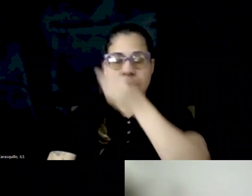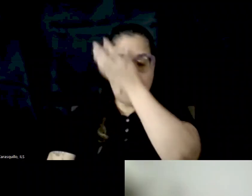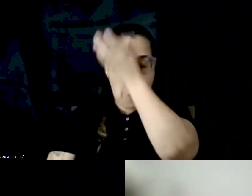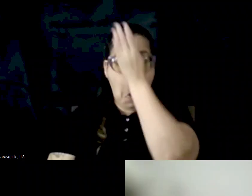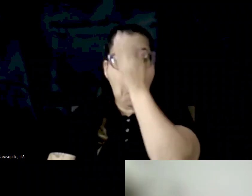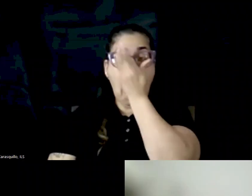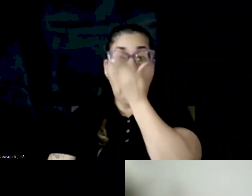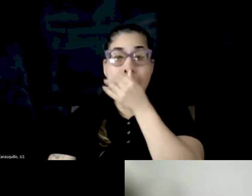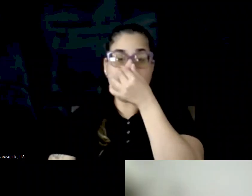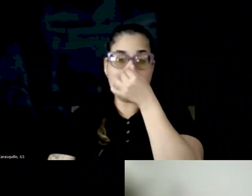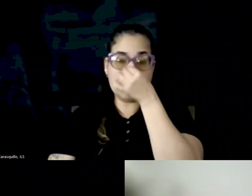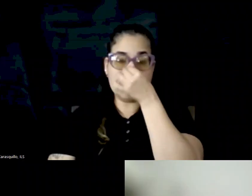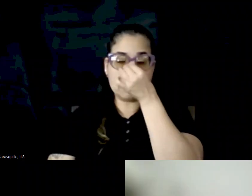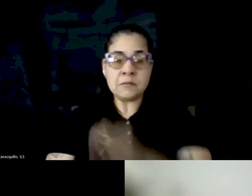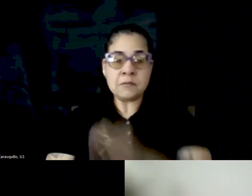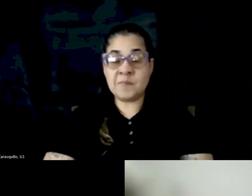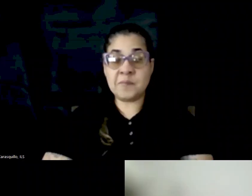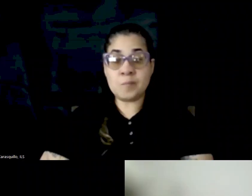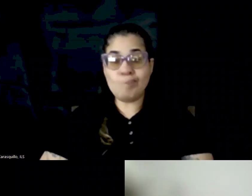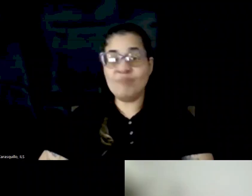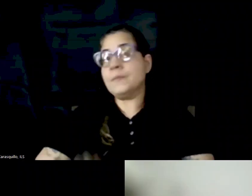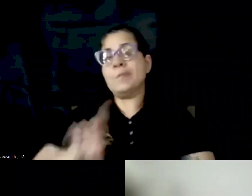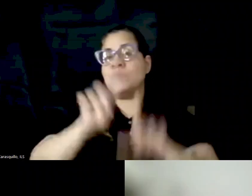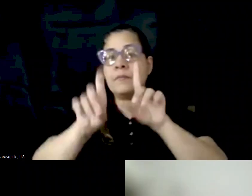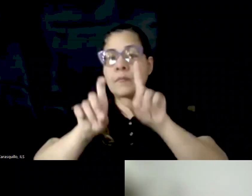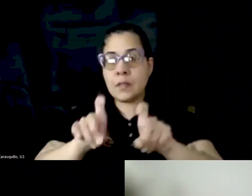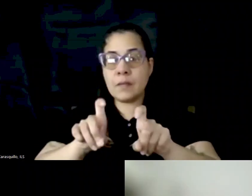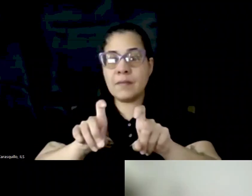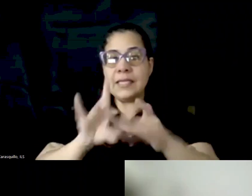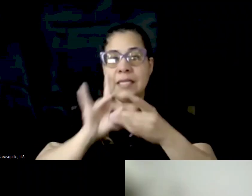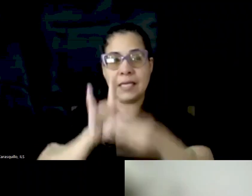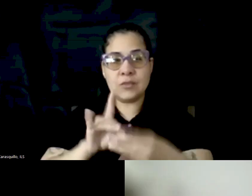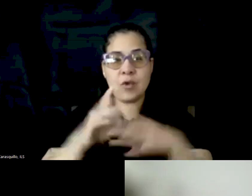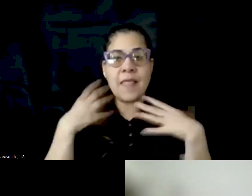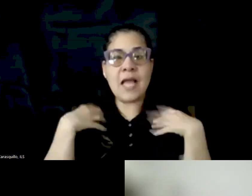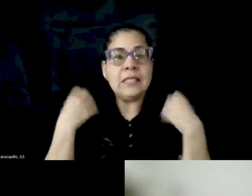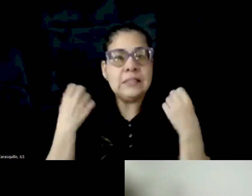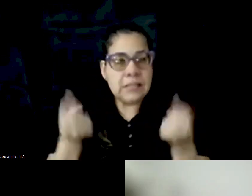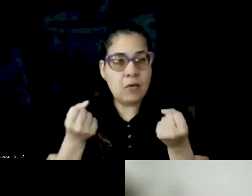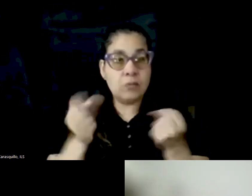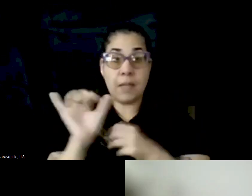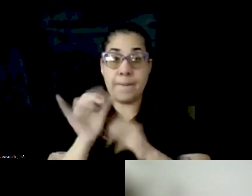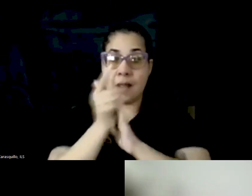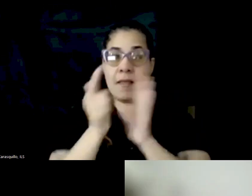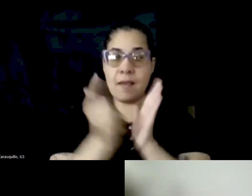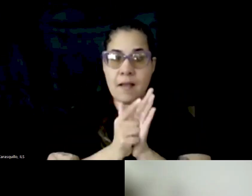Es una pregunta ética, una pregunta de salud y una pregunta incluso legal.